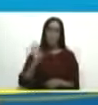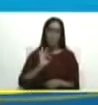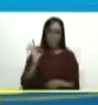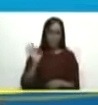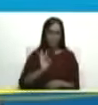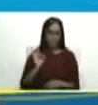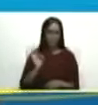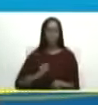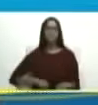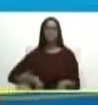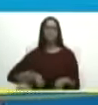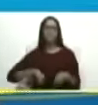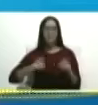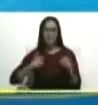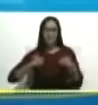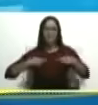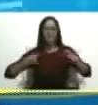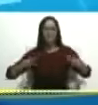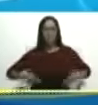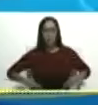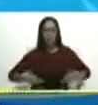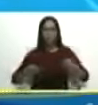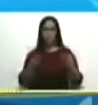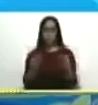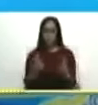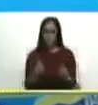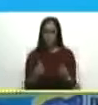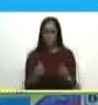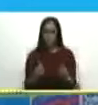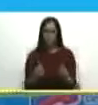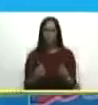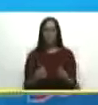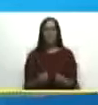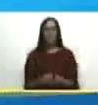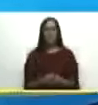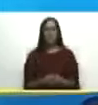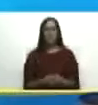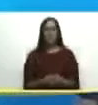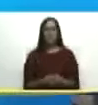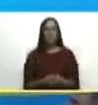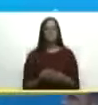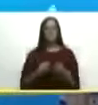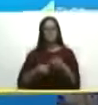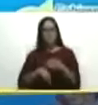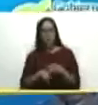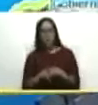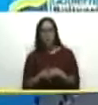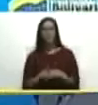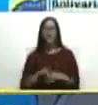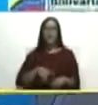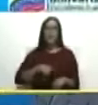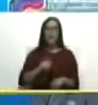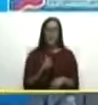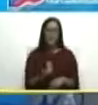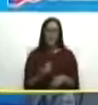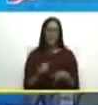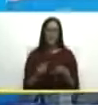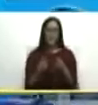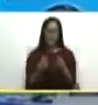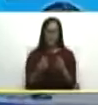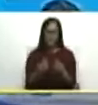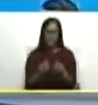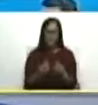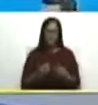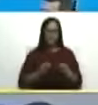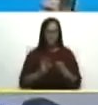333% más de recursos de dinero. Y vamos a poder rendir este dinero